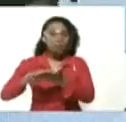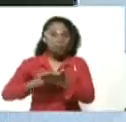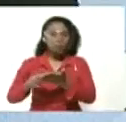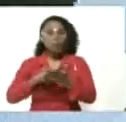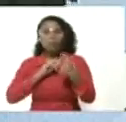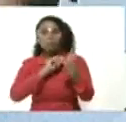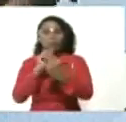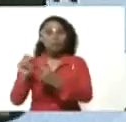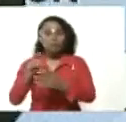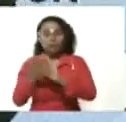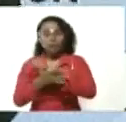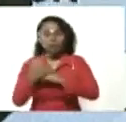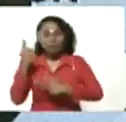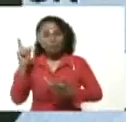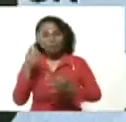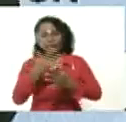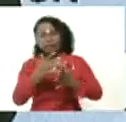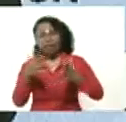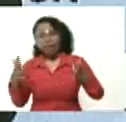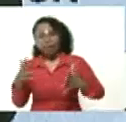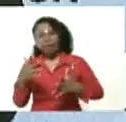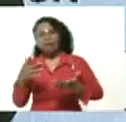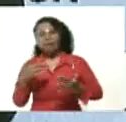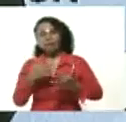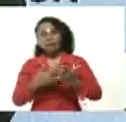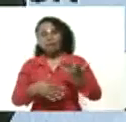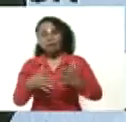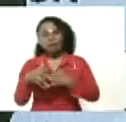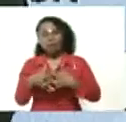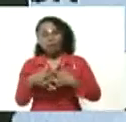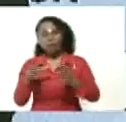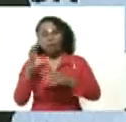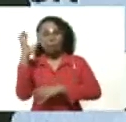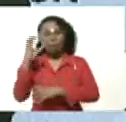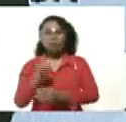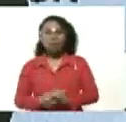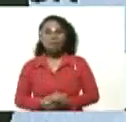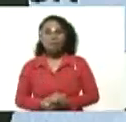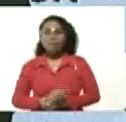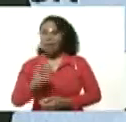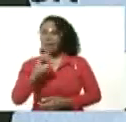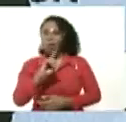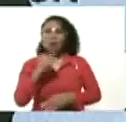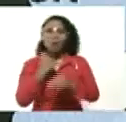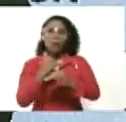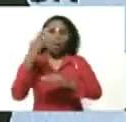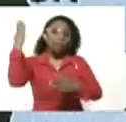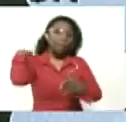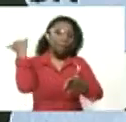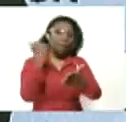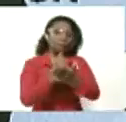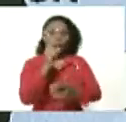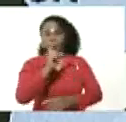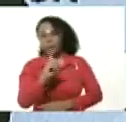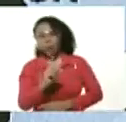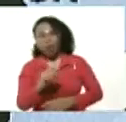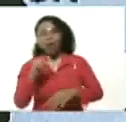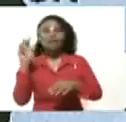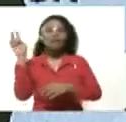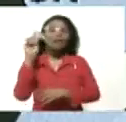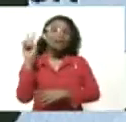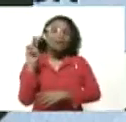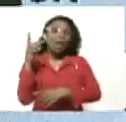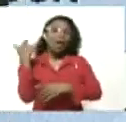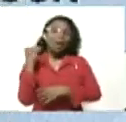Gran Bretaña o a Estados Unidos o a Colombia. Y no hablo de traición, porque el momento en Venezuela es de